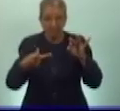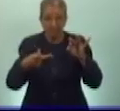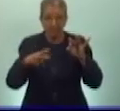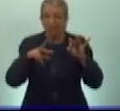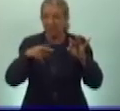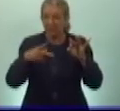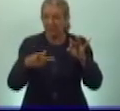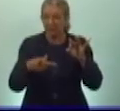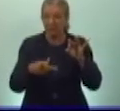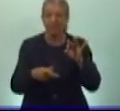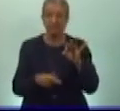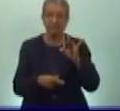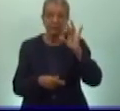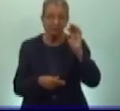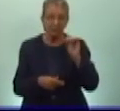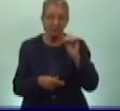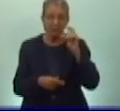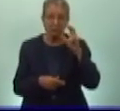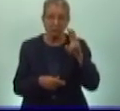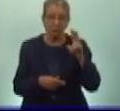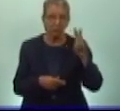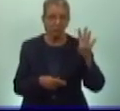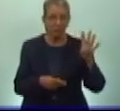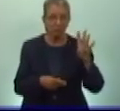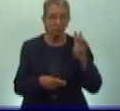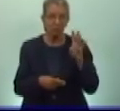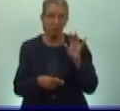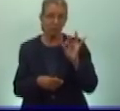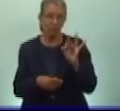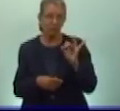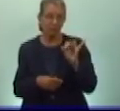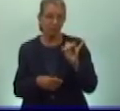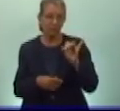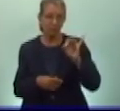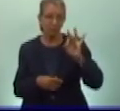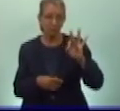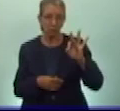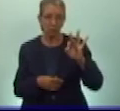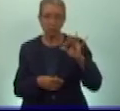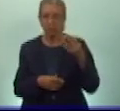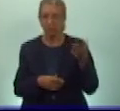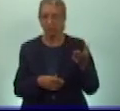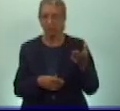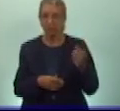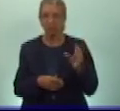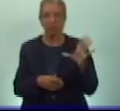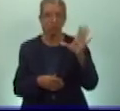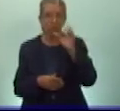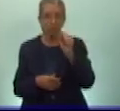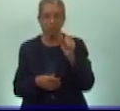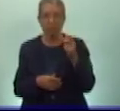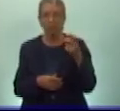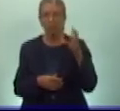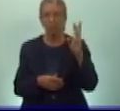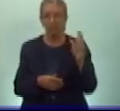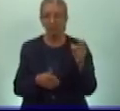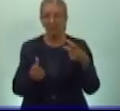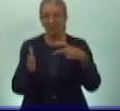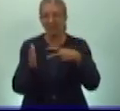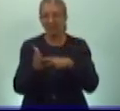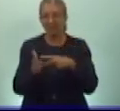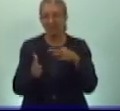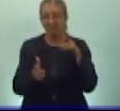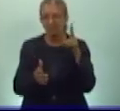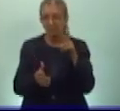pares, por supuesto que son números pares, pero también podemos decir que todos los números divisibles por 2 tienen como última